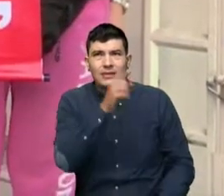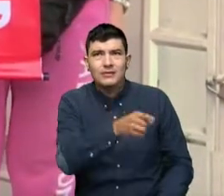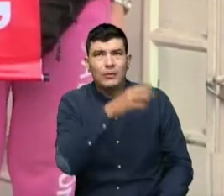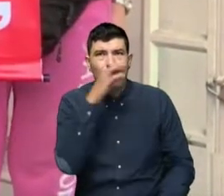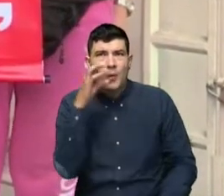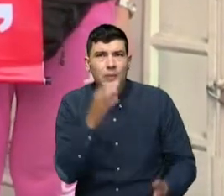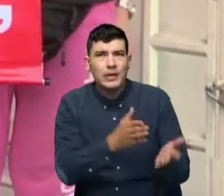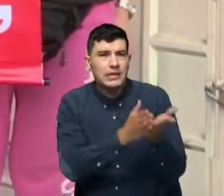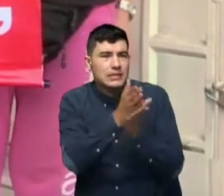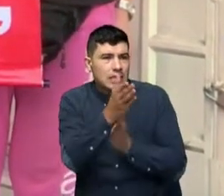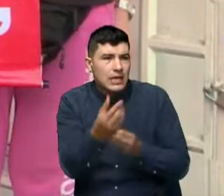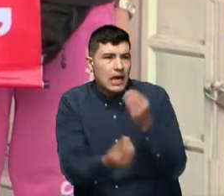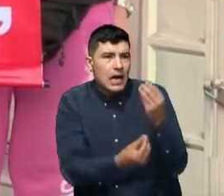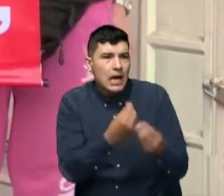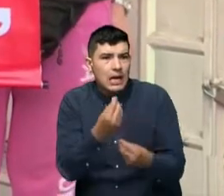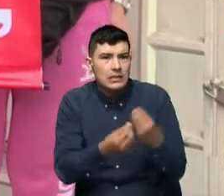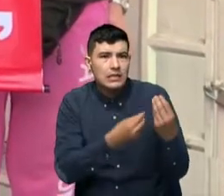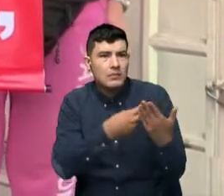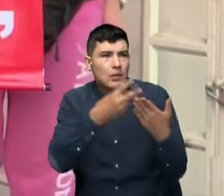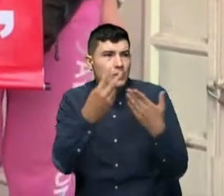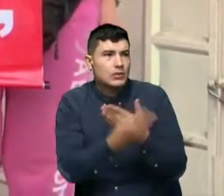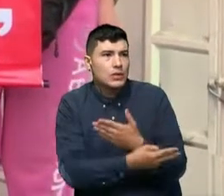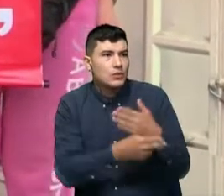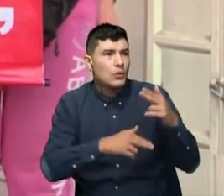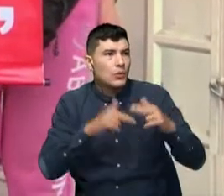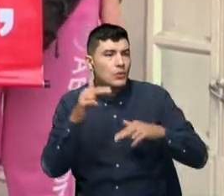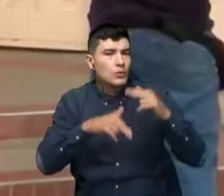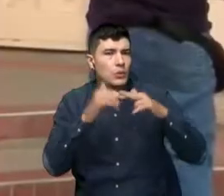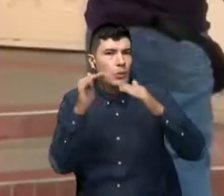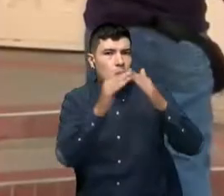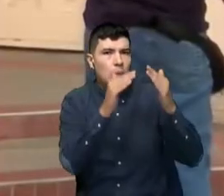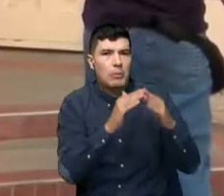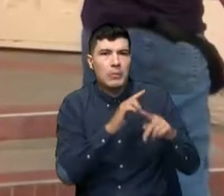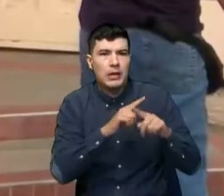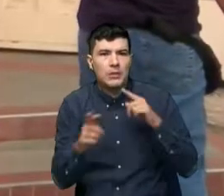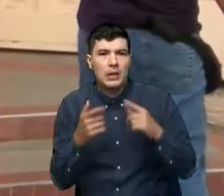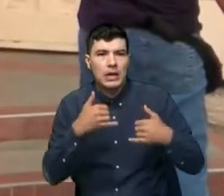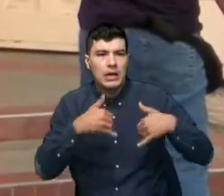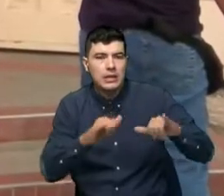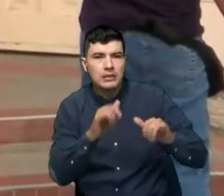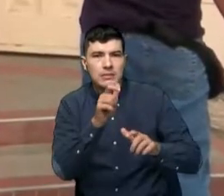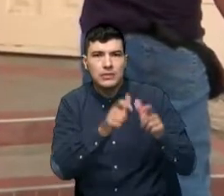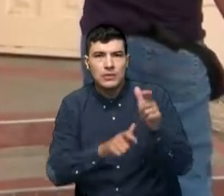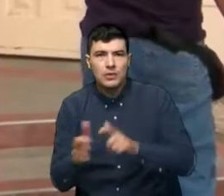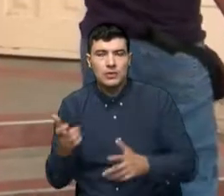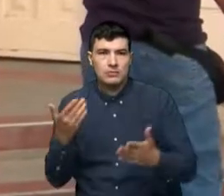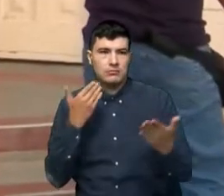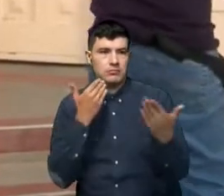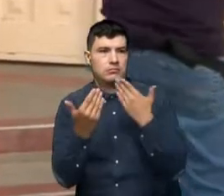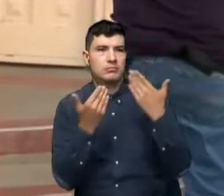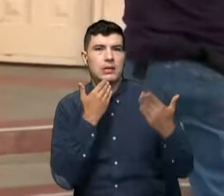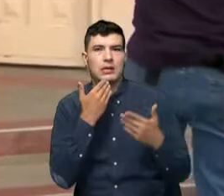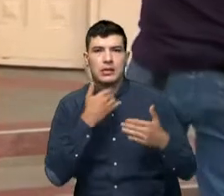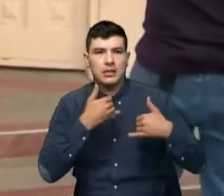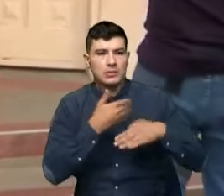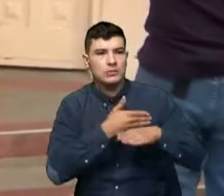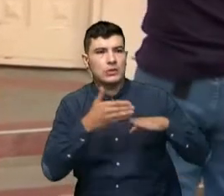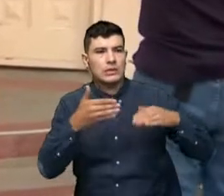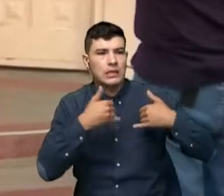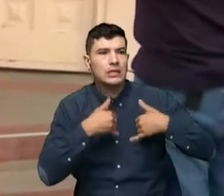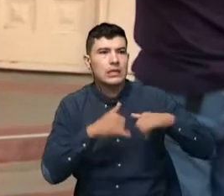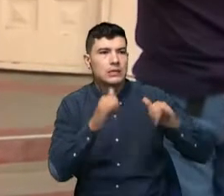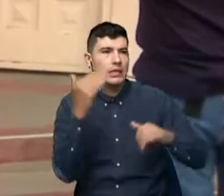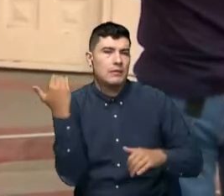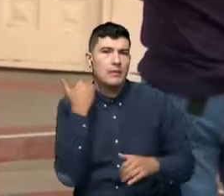como si nada haciendo sus proyectos y confiando en que osea llegando a tal